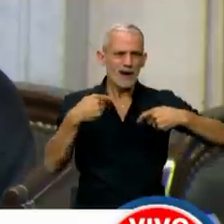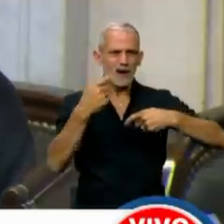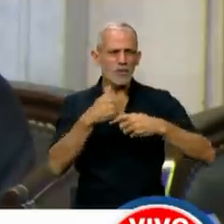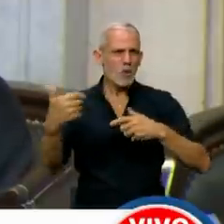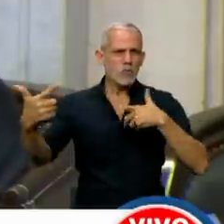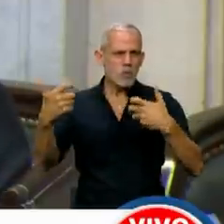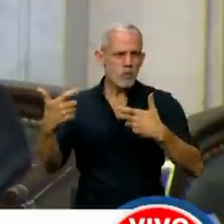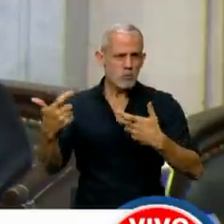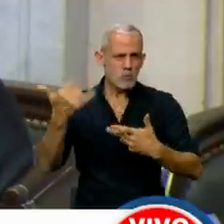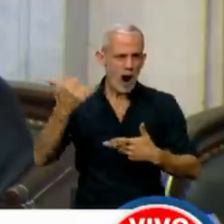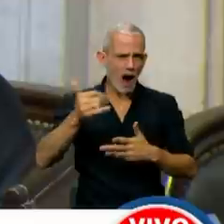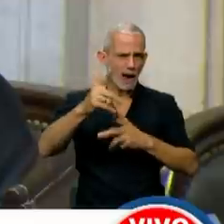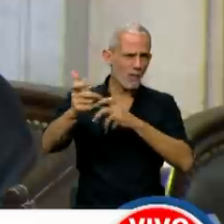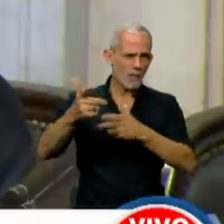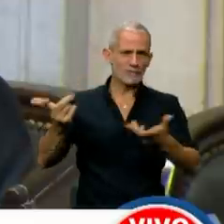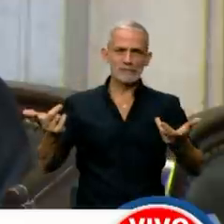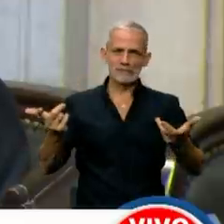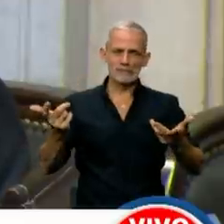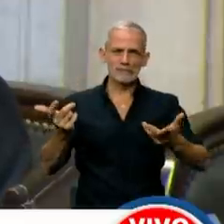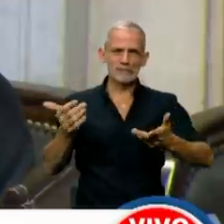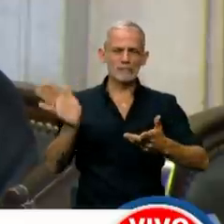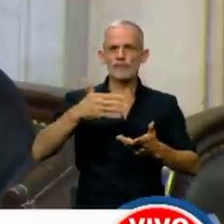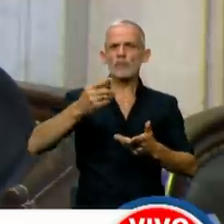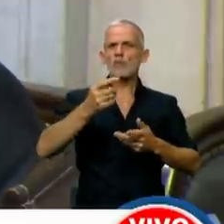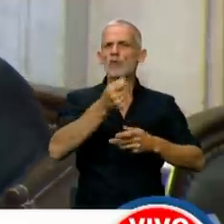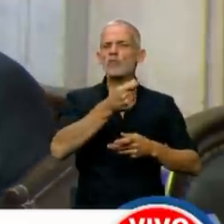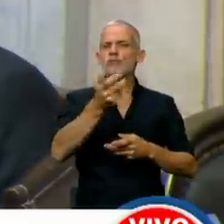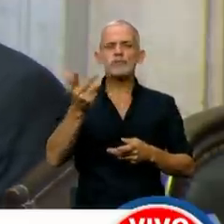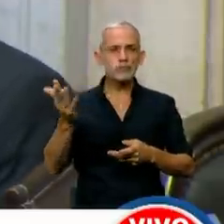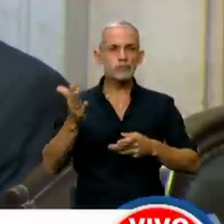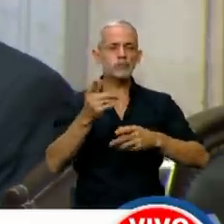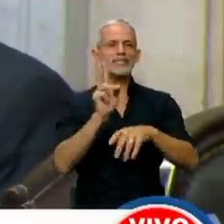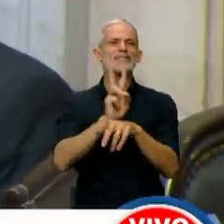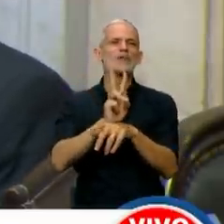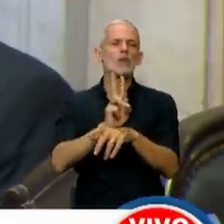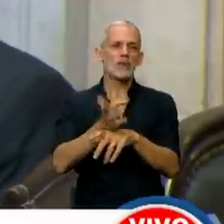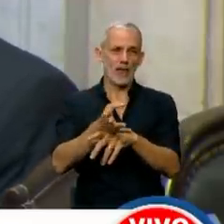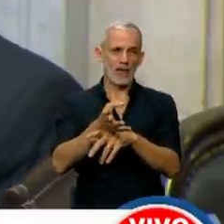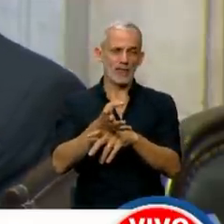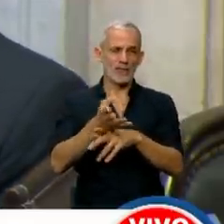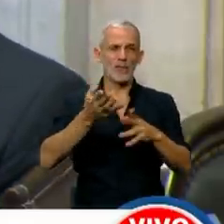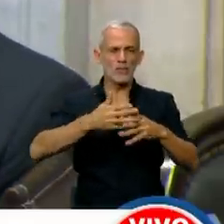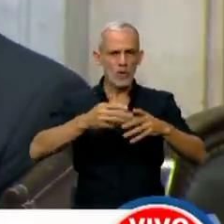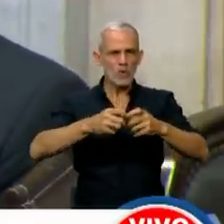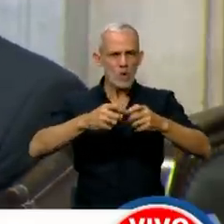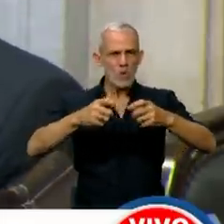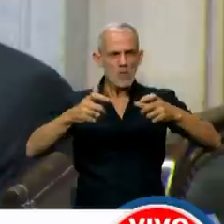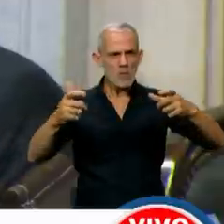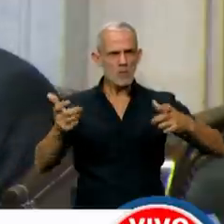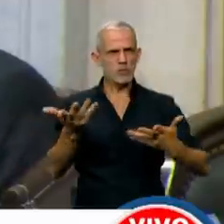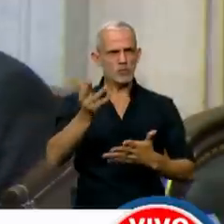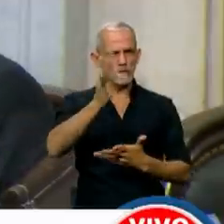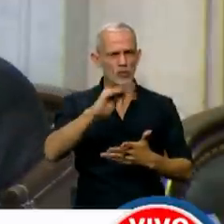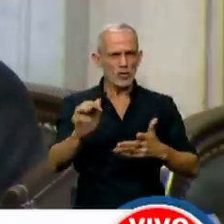balaceras todos los índices de seguridad crecen día a día y de